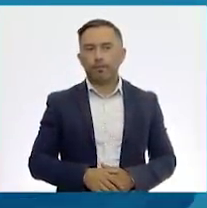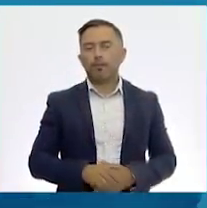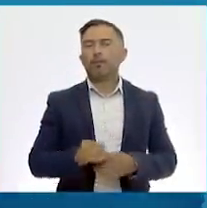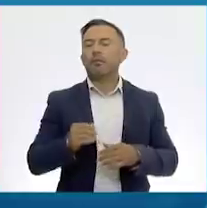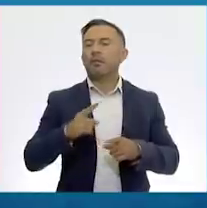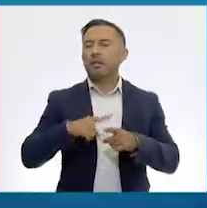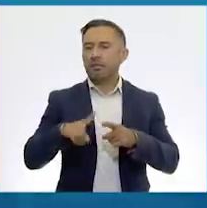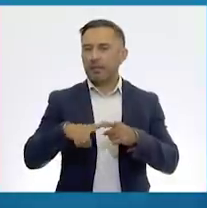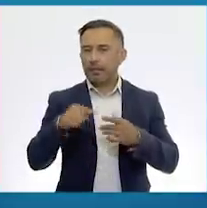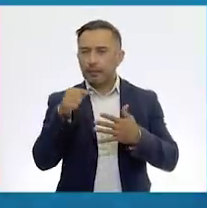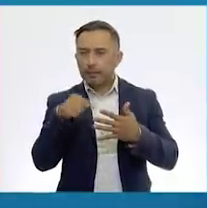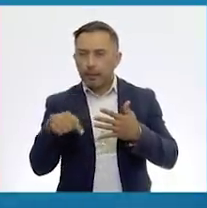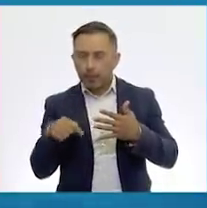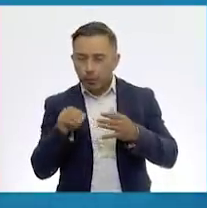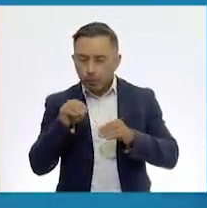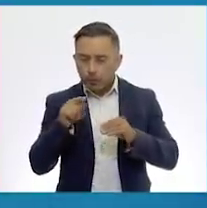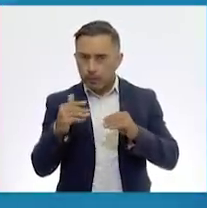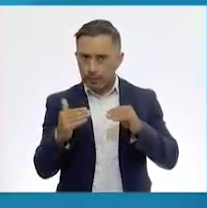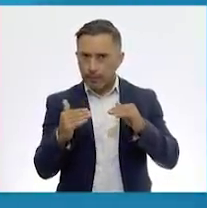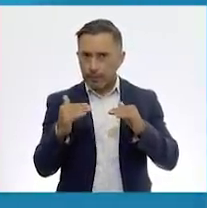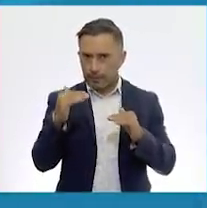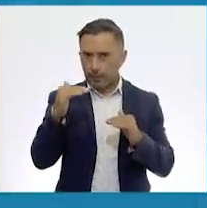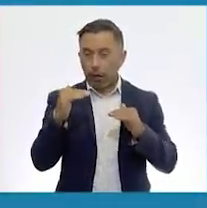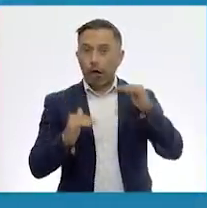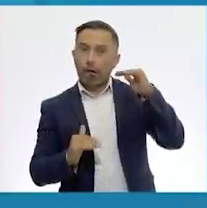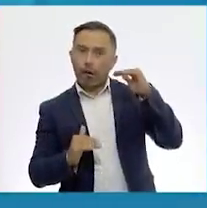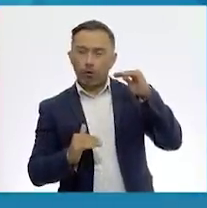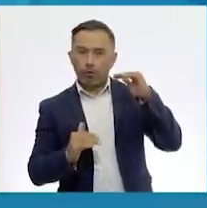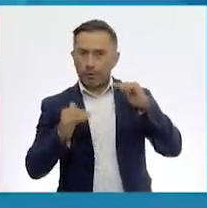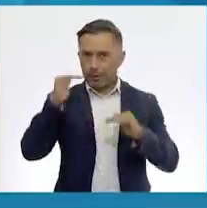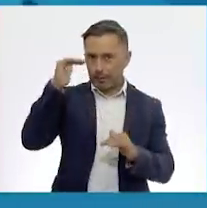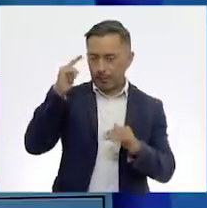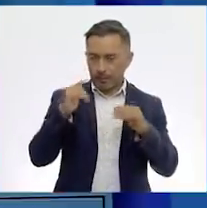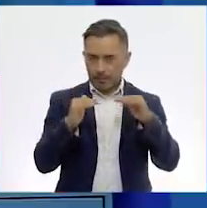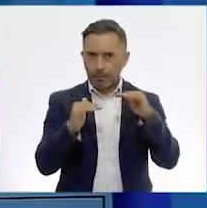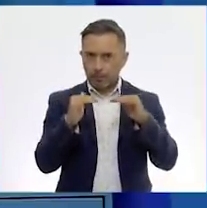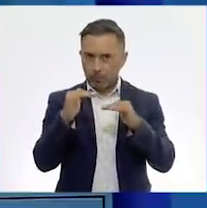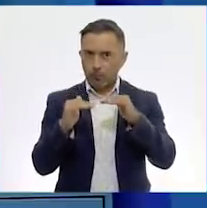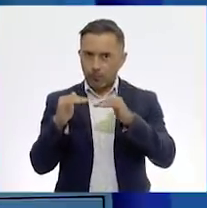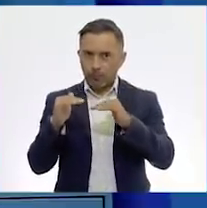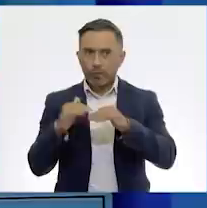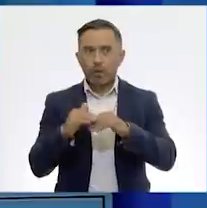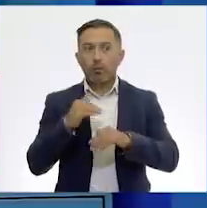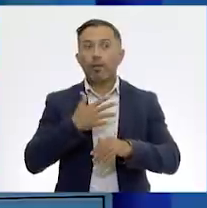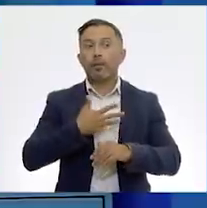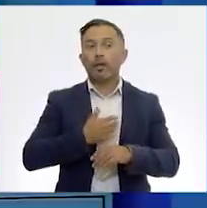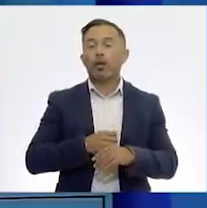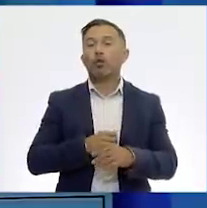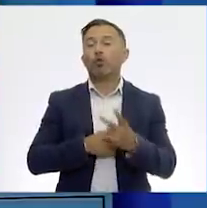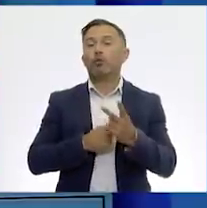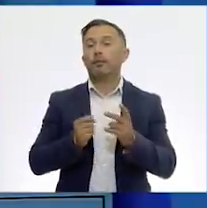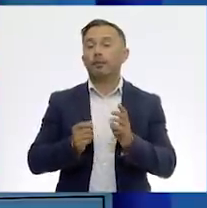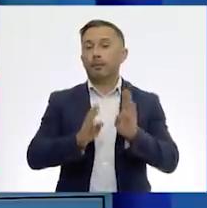elementos. En este caso tenemos dos elementos que son verticales y